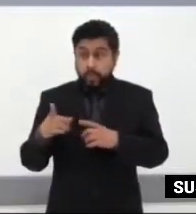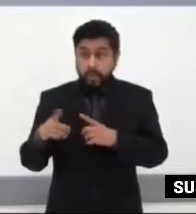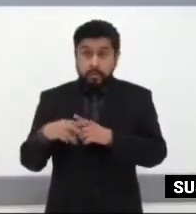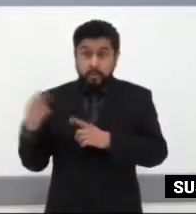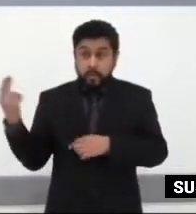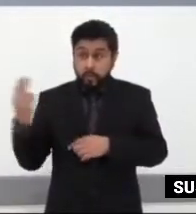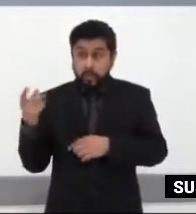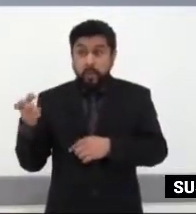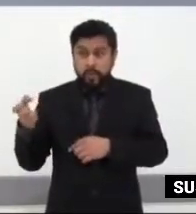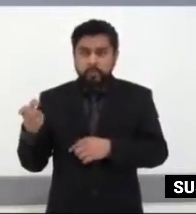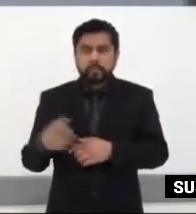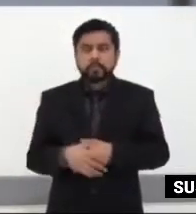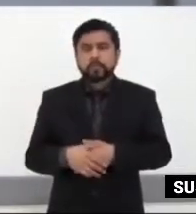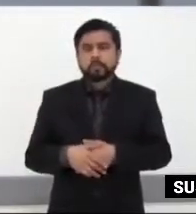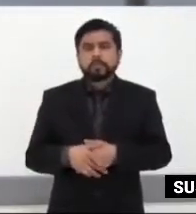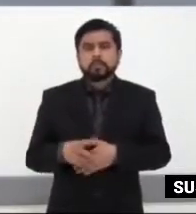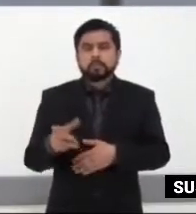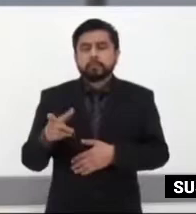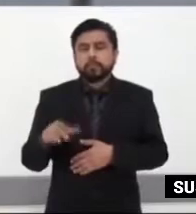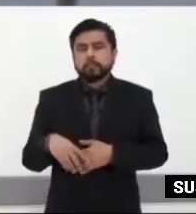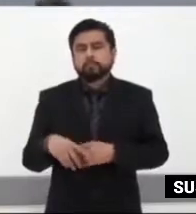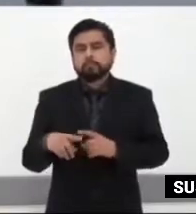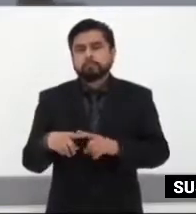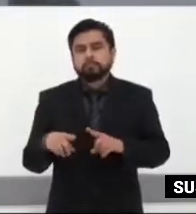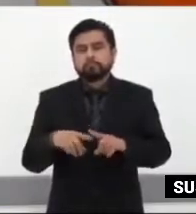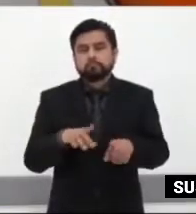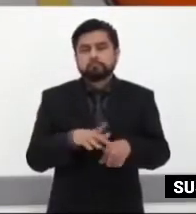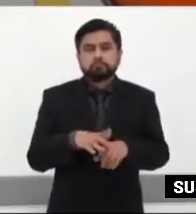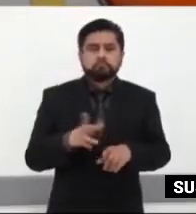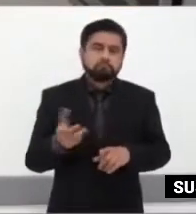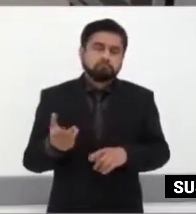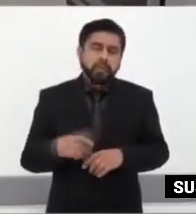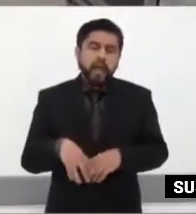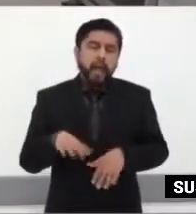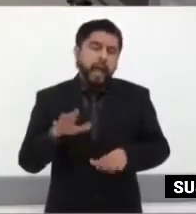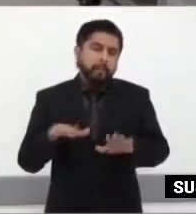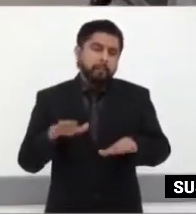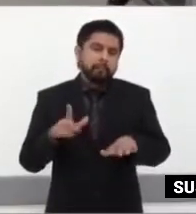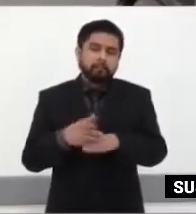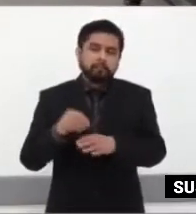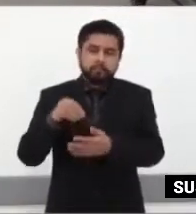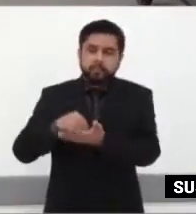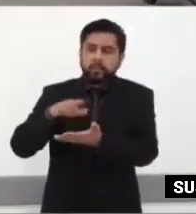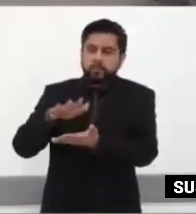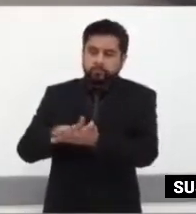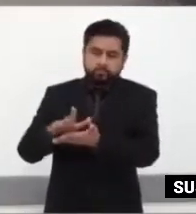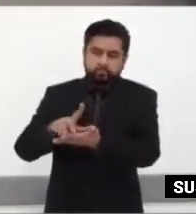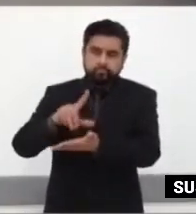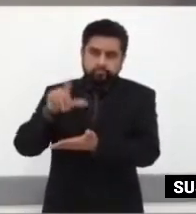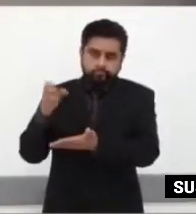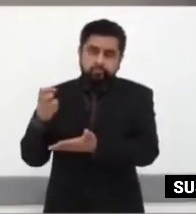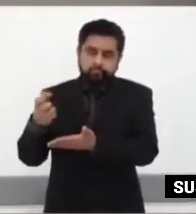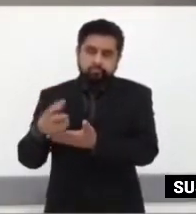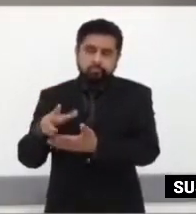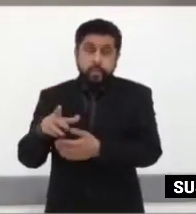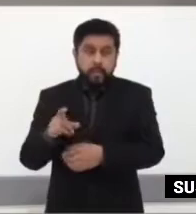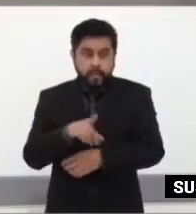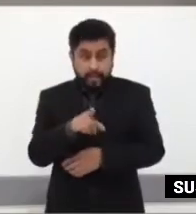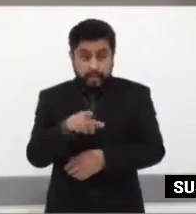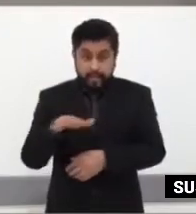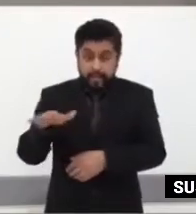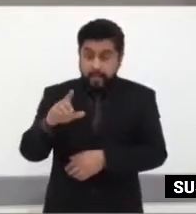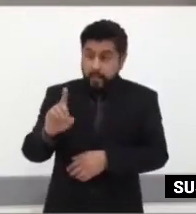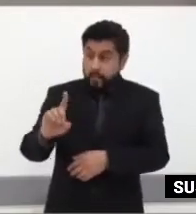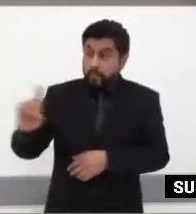pacientes de no COVID, vamos a utilizar por el momento el área de la consulta externa. tenemos del lado derecho